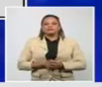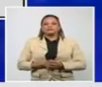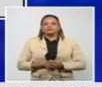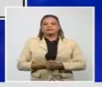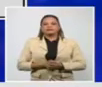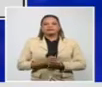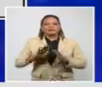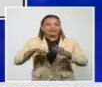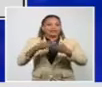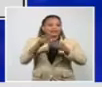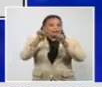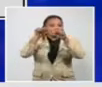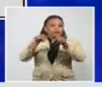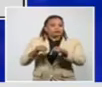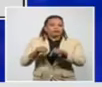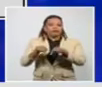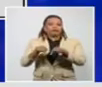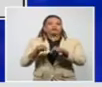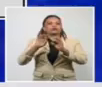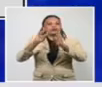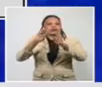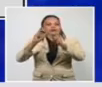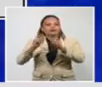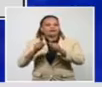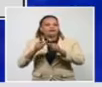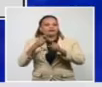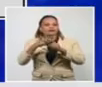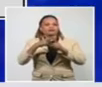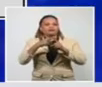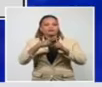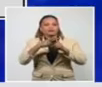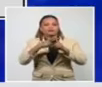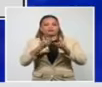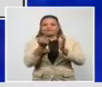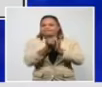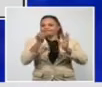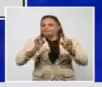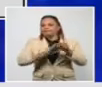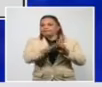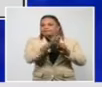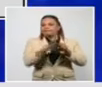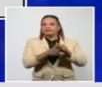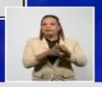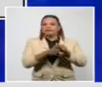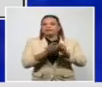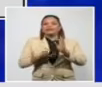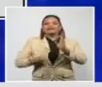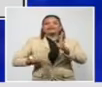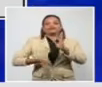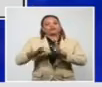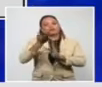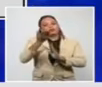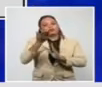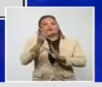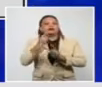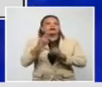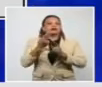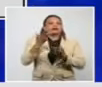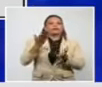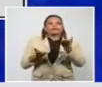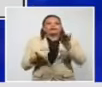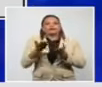día de hoy, una cifra de confirmados fue superior un tanto a la del día de